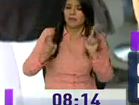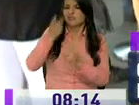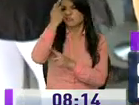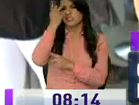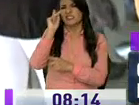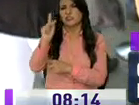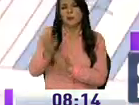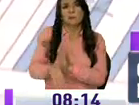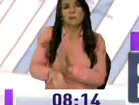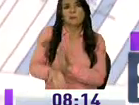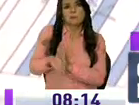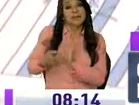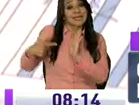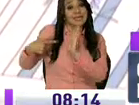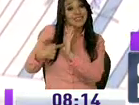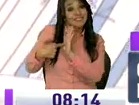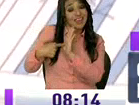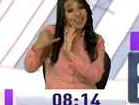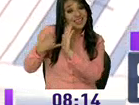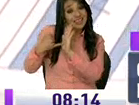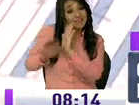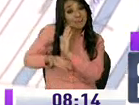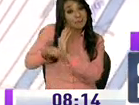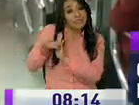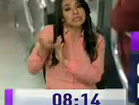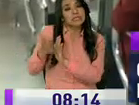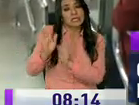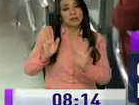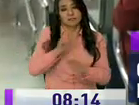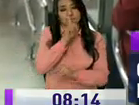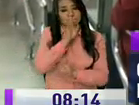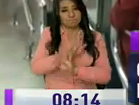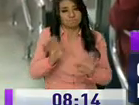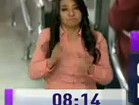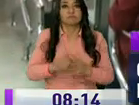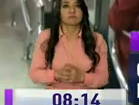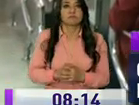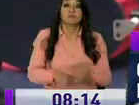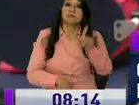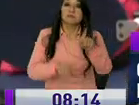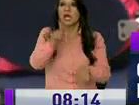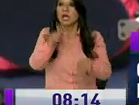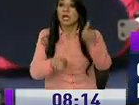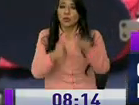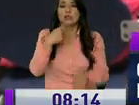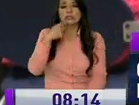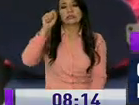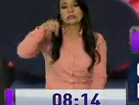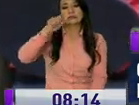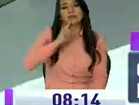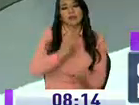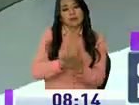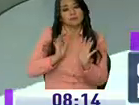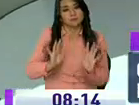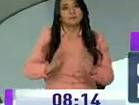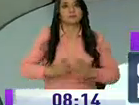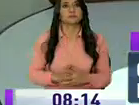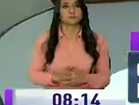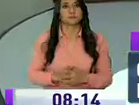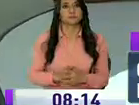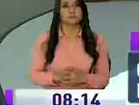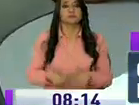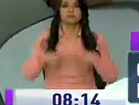de no incrementar el impuesto al valor agregado IVA, como al contrario algunos sectores suponían iba a ocurrir. Anuncio